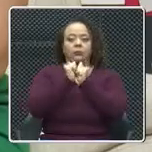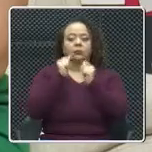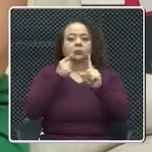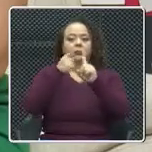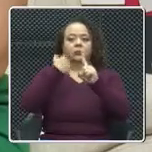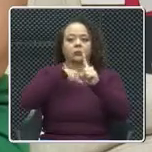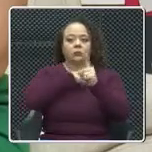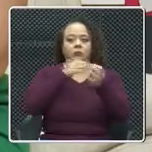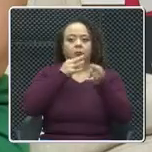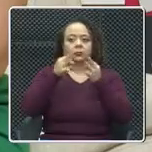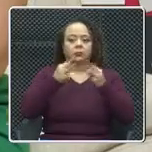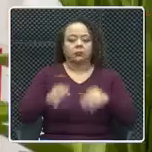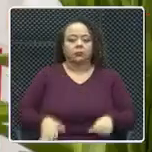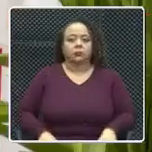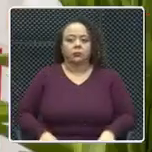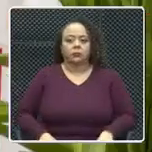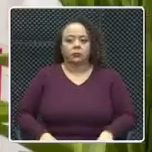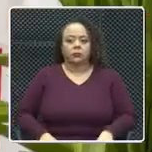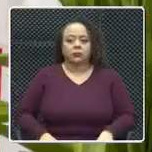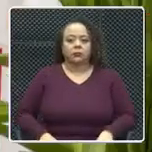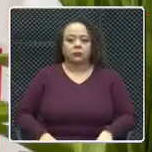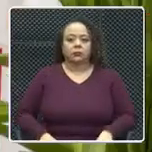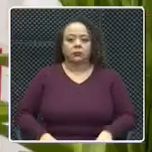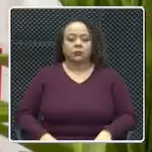hemos venido explicando. Ok, muy bien.